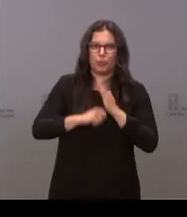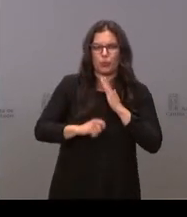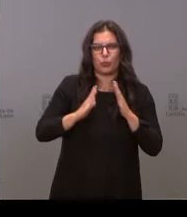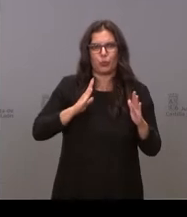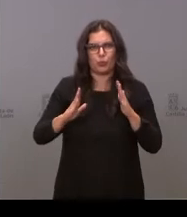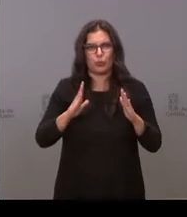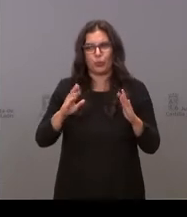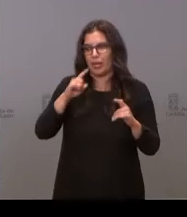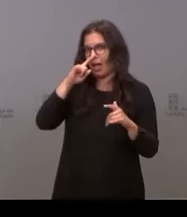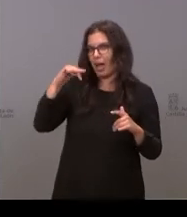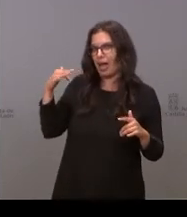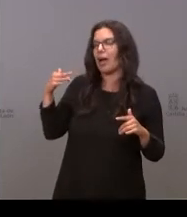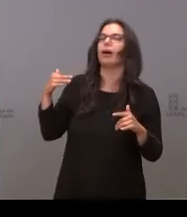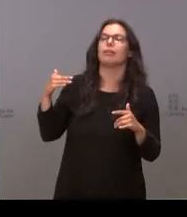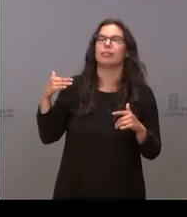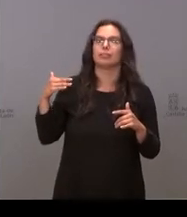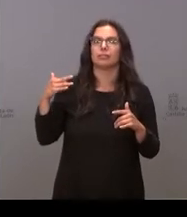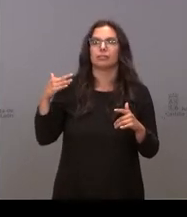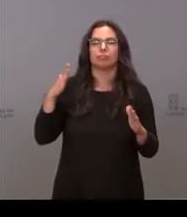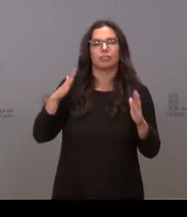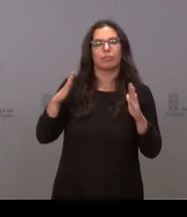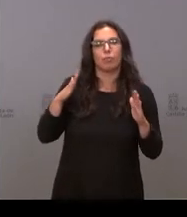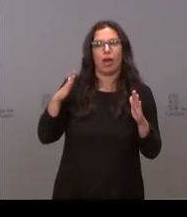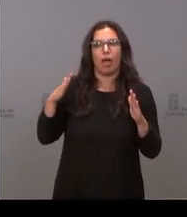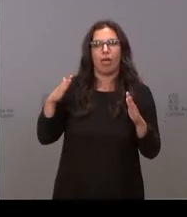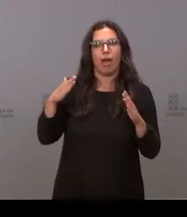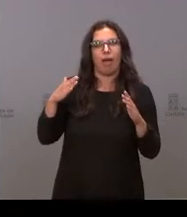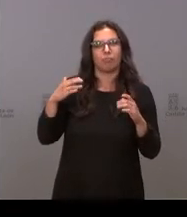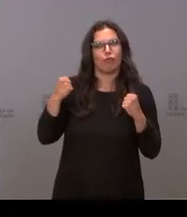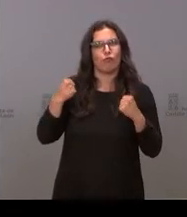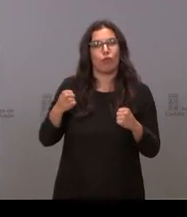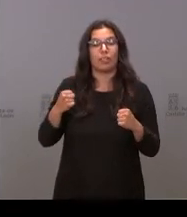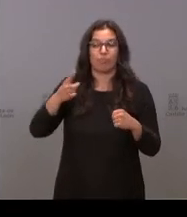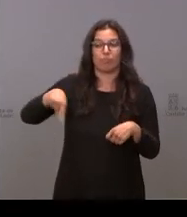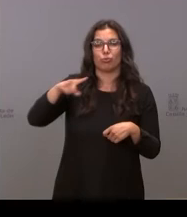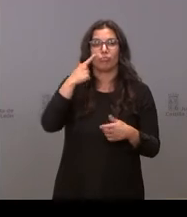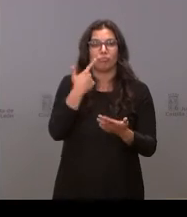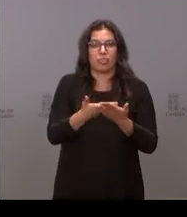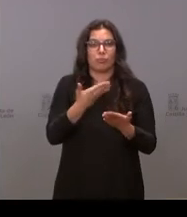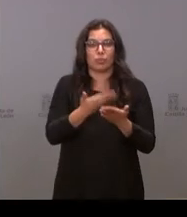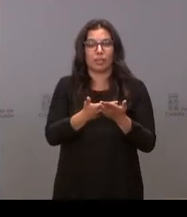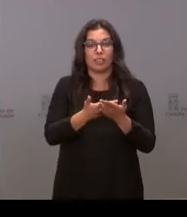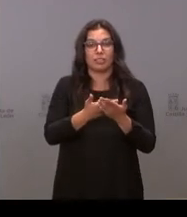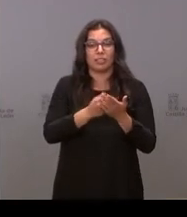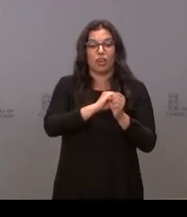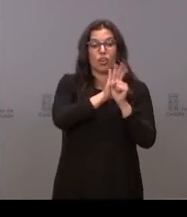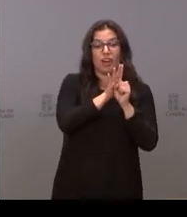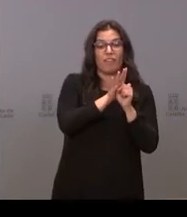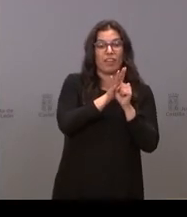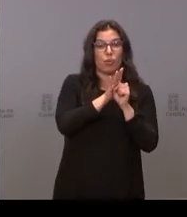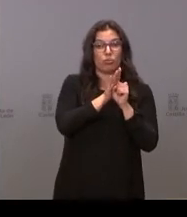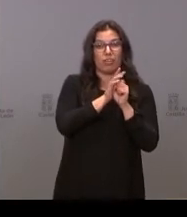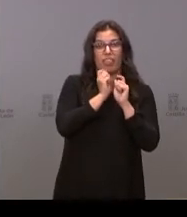todos estos años que habéis estado compitiendo y nos demostráis que el virus no ha sido